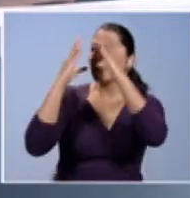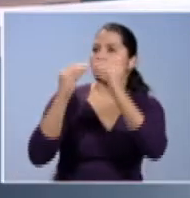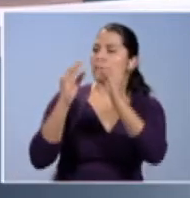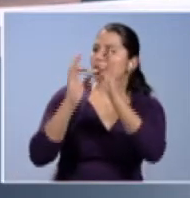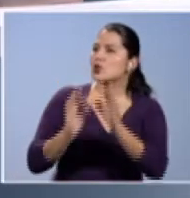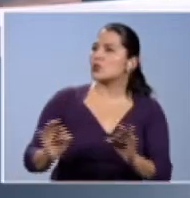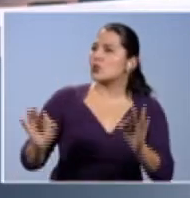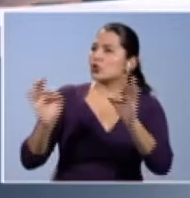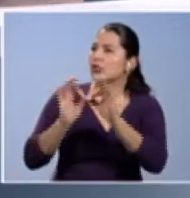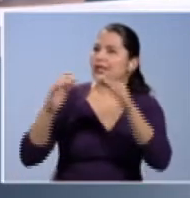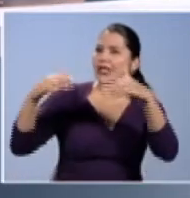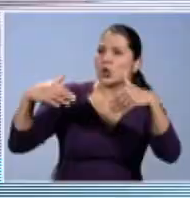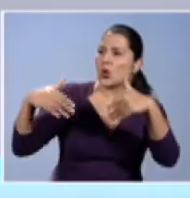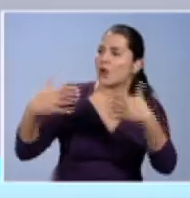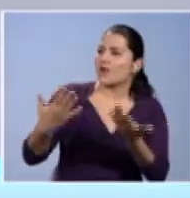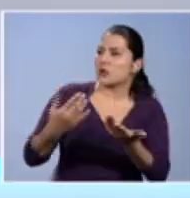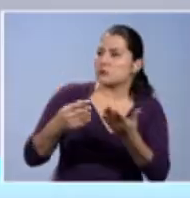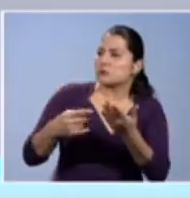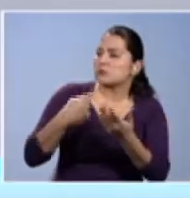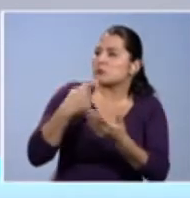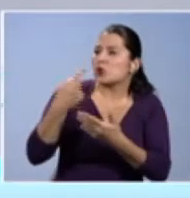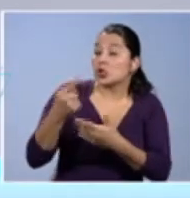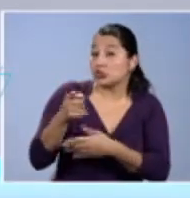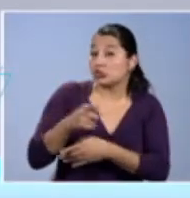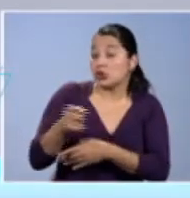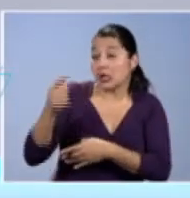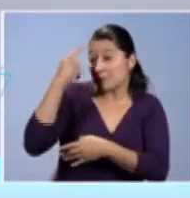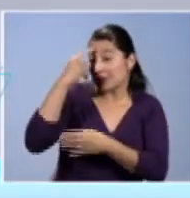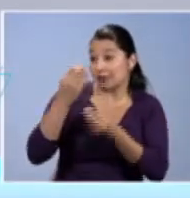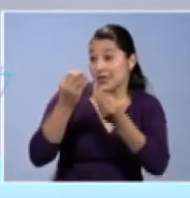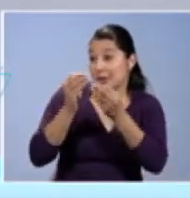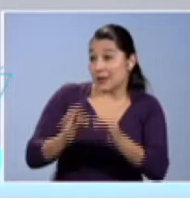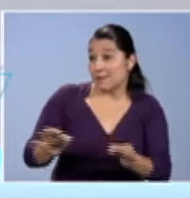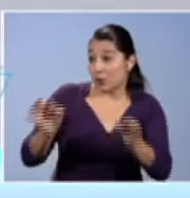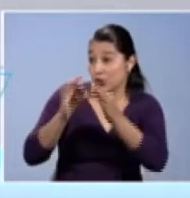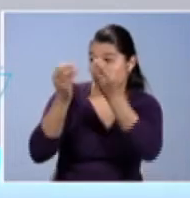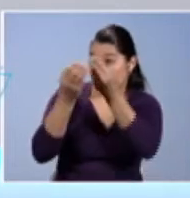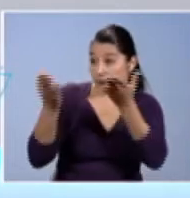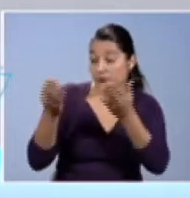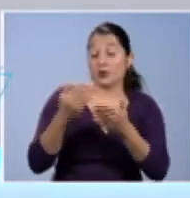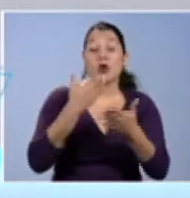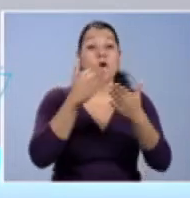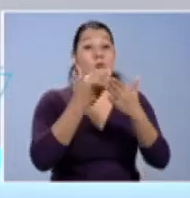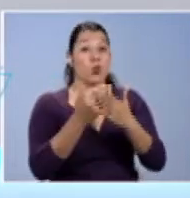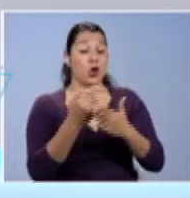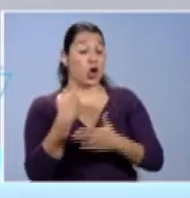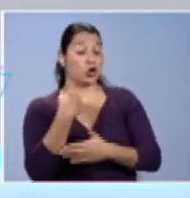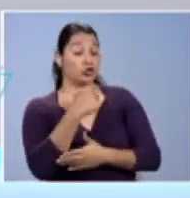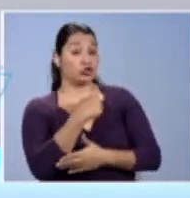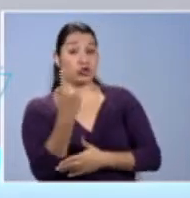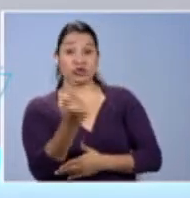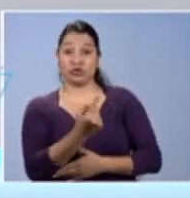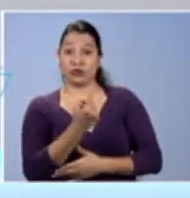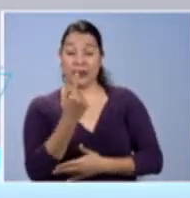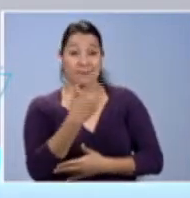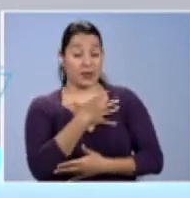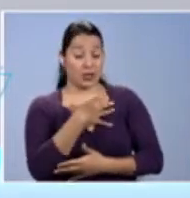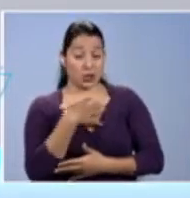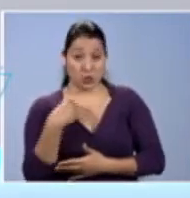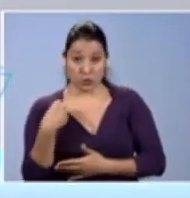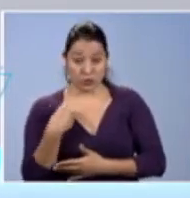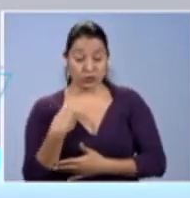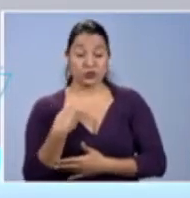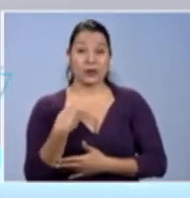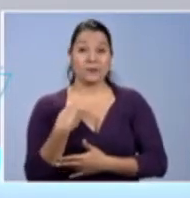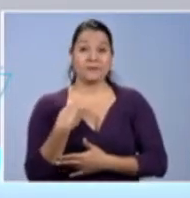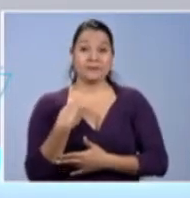hayamos mencionado en la encuesta y que ustedes consideren importante dar a conocer a la población? Bueno, siempre nos gusta cuando nos hacemos referencia a la encuesta de